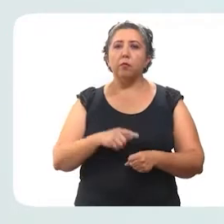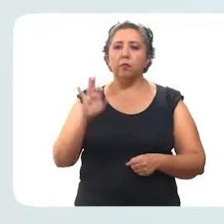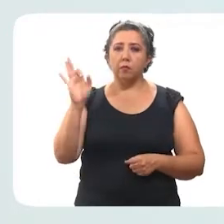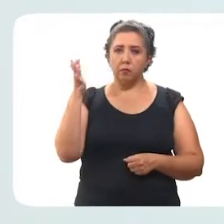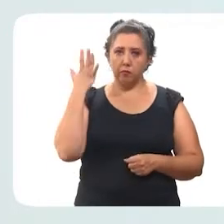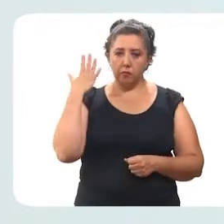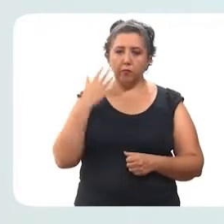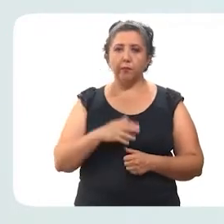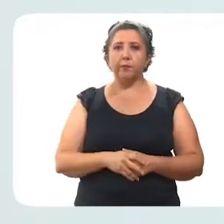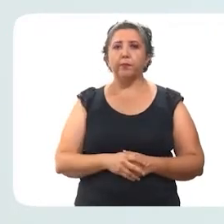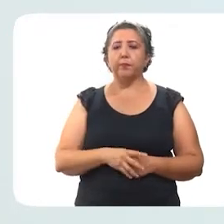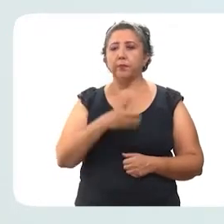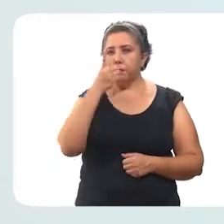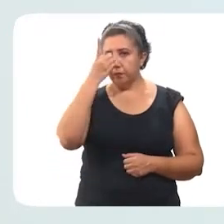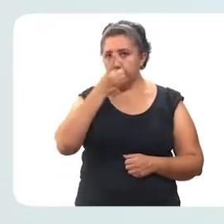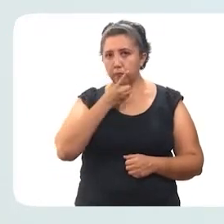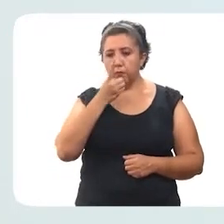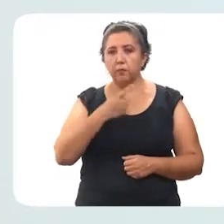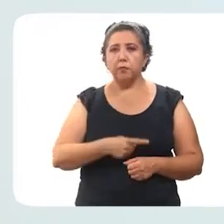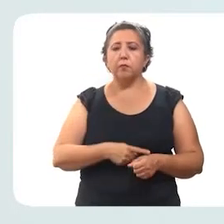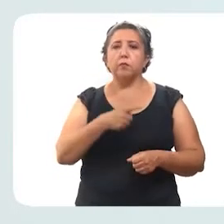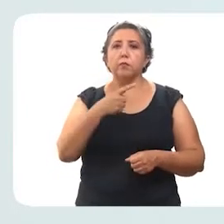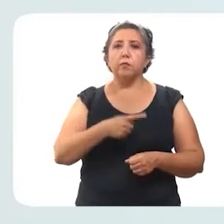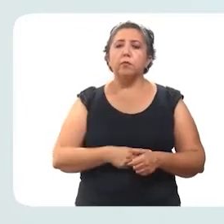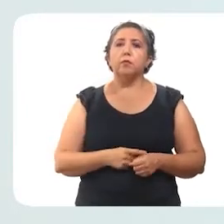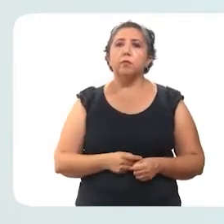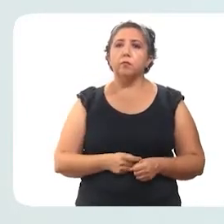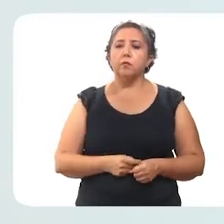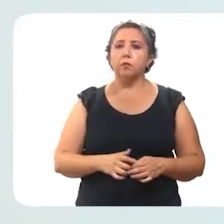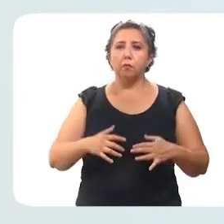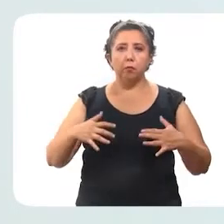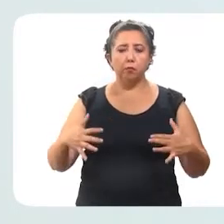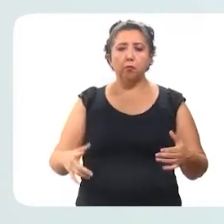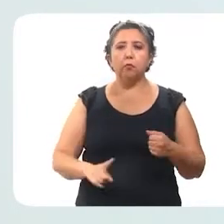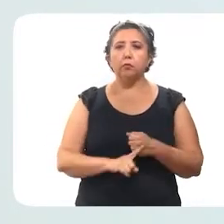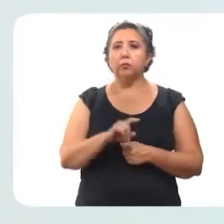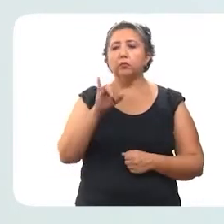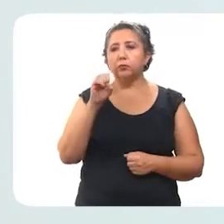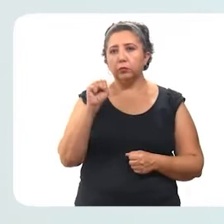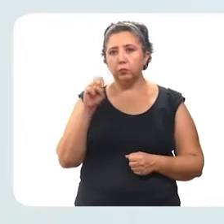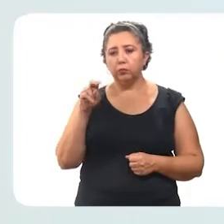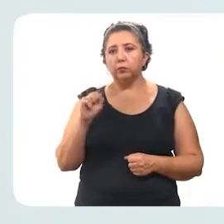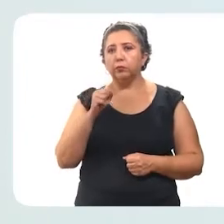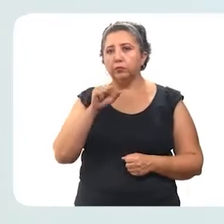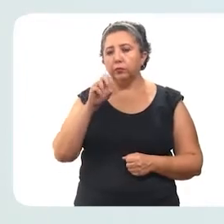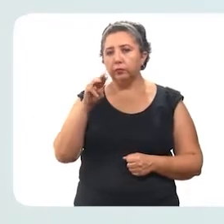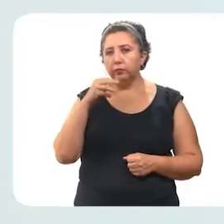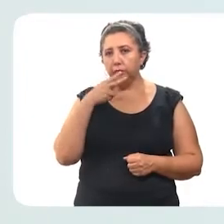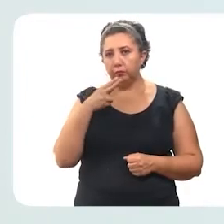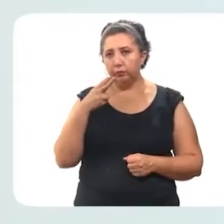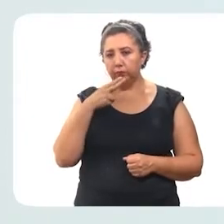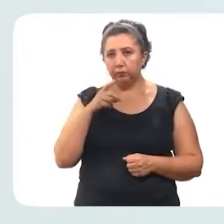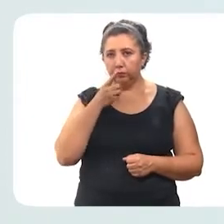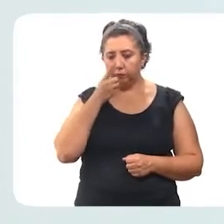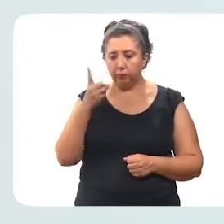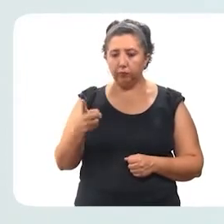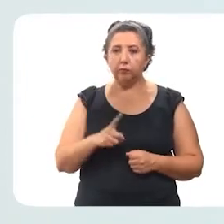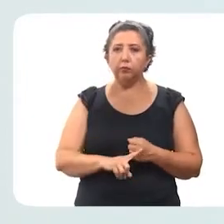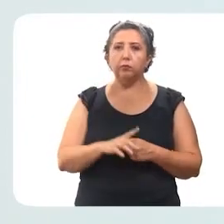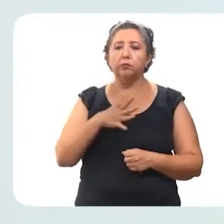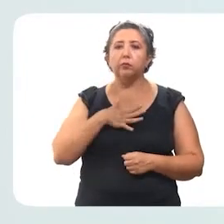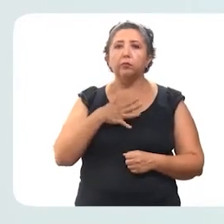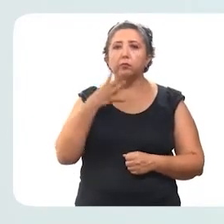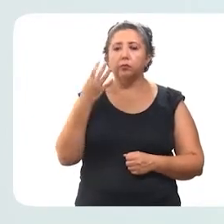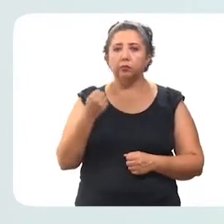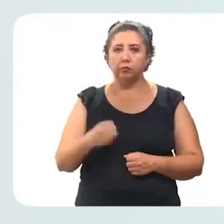principales enfermedades fueron diabetes, hipertensión arterial, obesidad, inmunosupresión, asma, tabaquismo y EPOC.